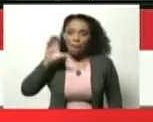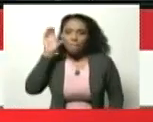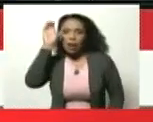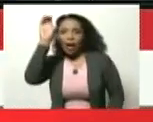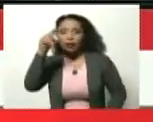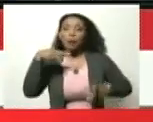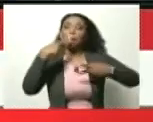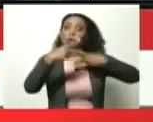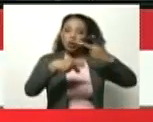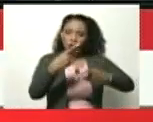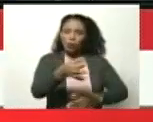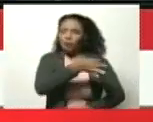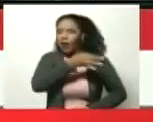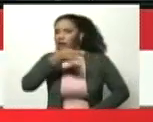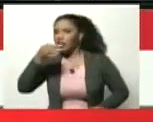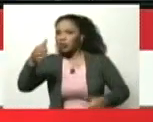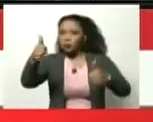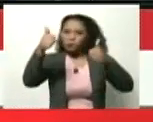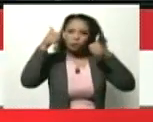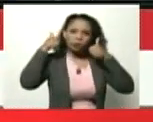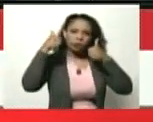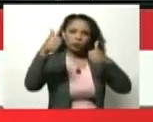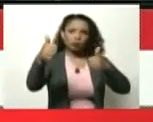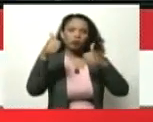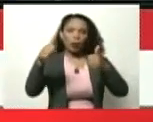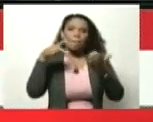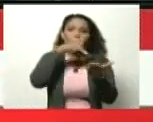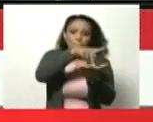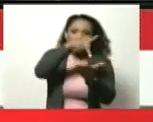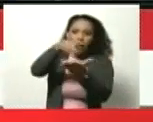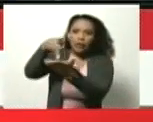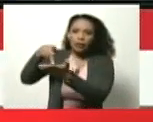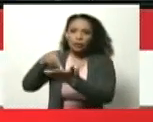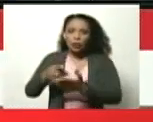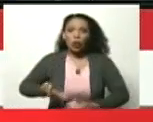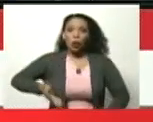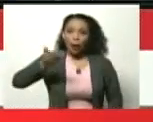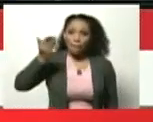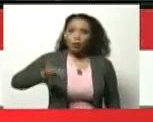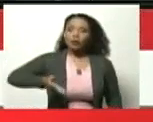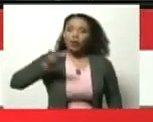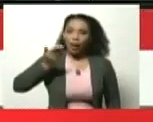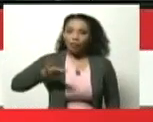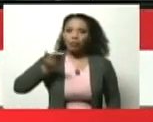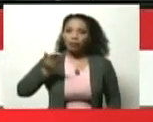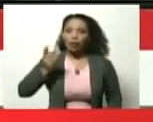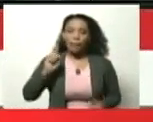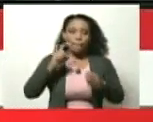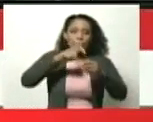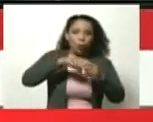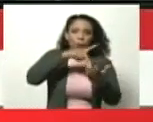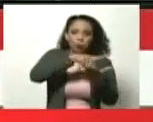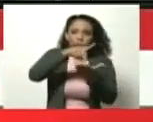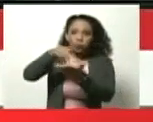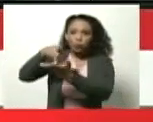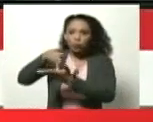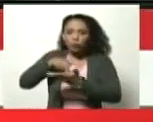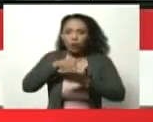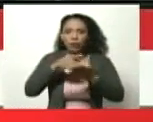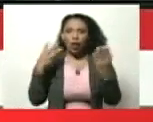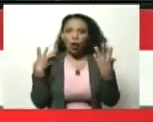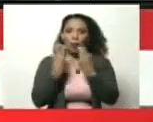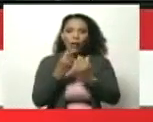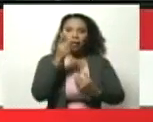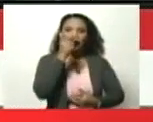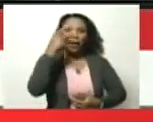proceso extraordinario, participativo, protagónico, de postulación de los compañeros